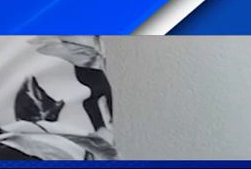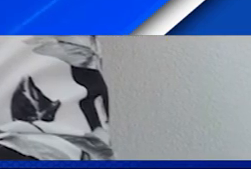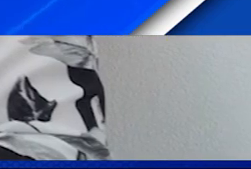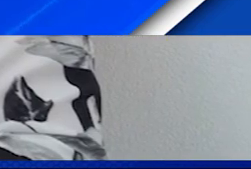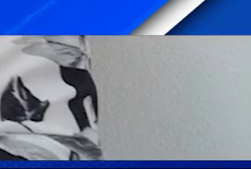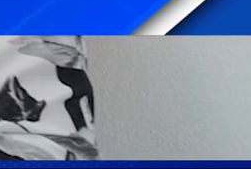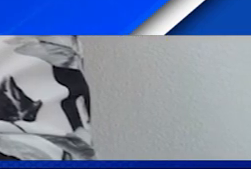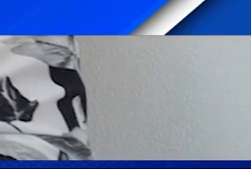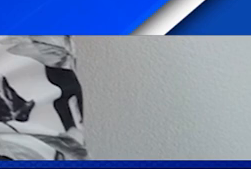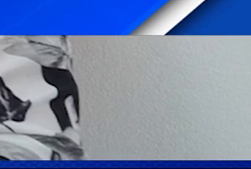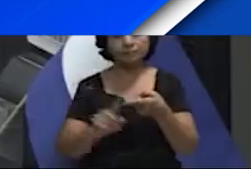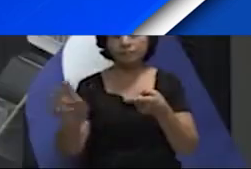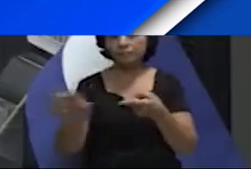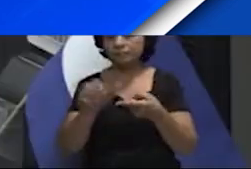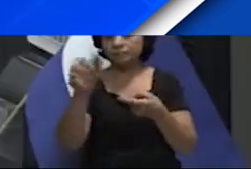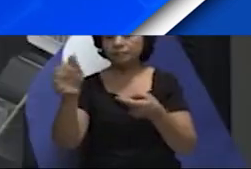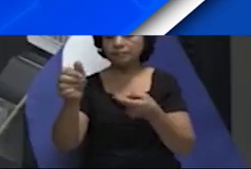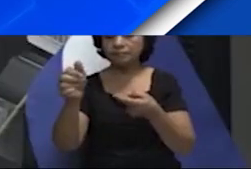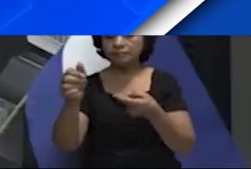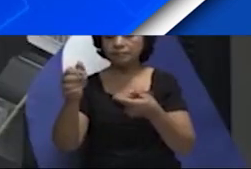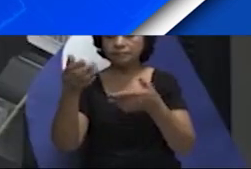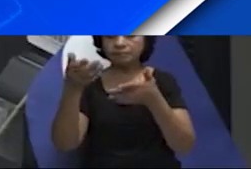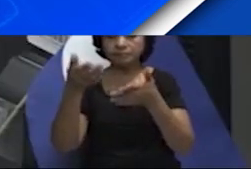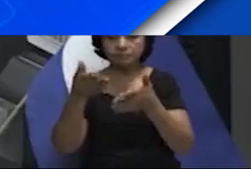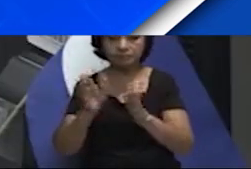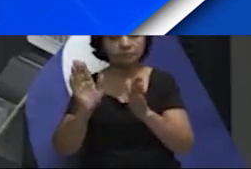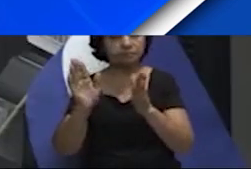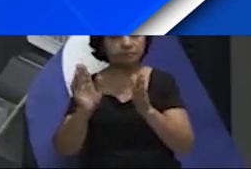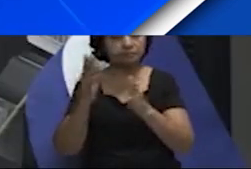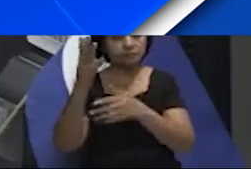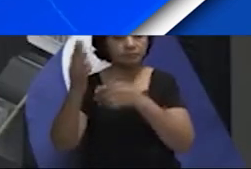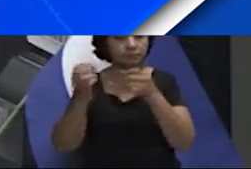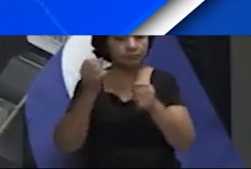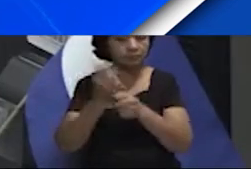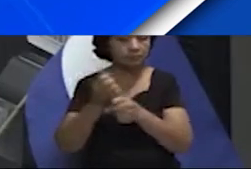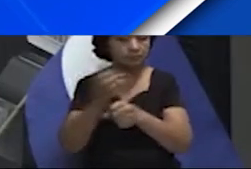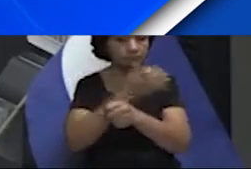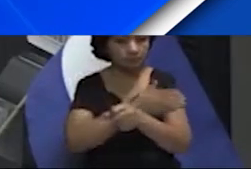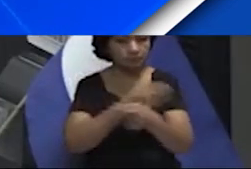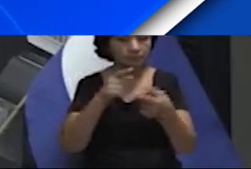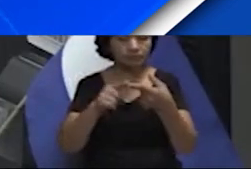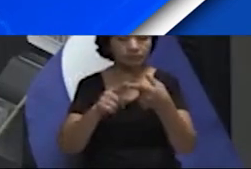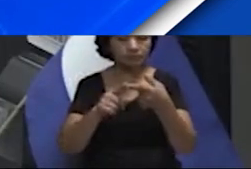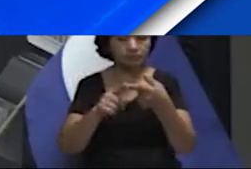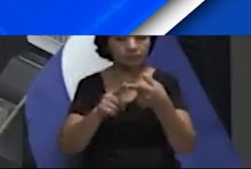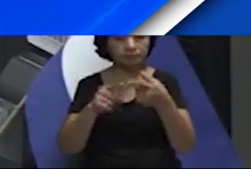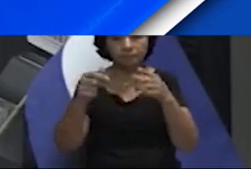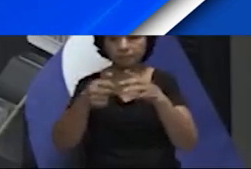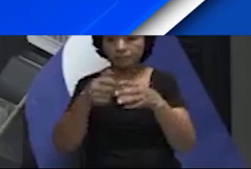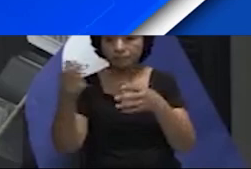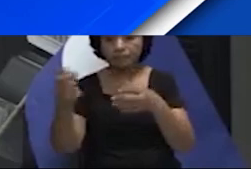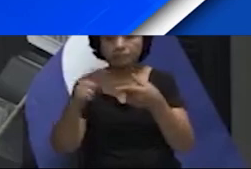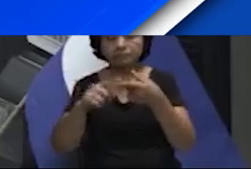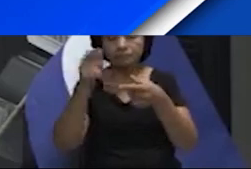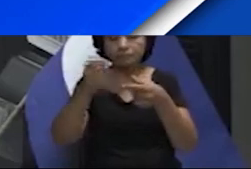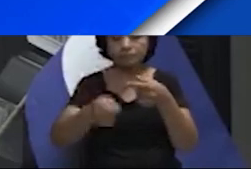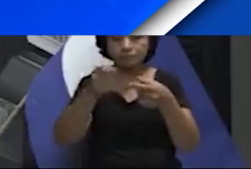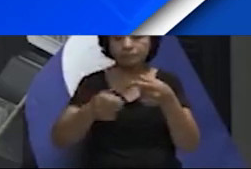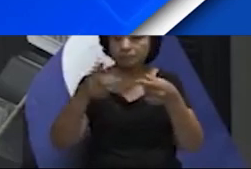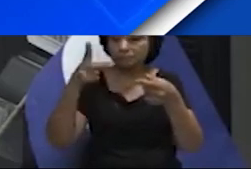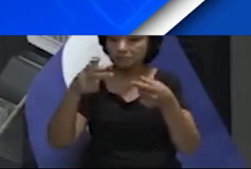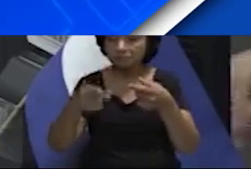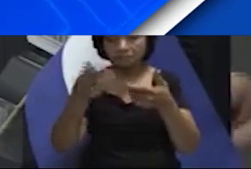poseer otra nacionalidad en los últimos cuatro años haber sido suspendidos en el ejercicio